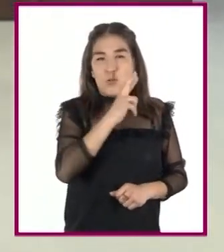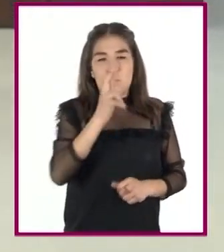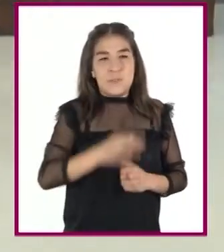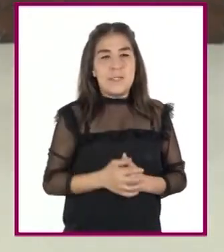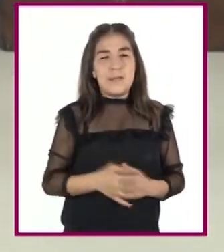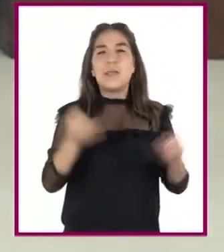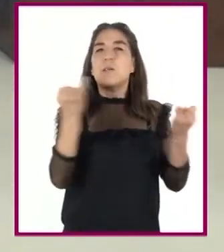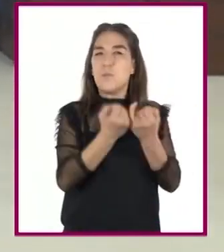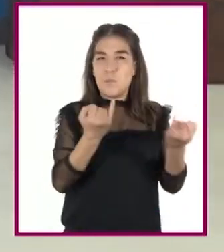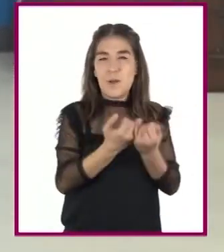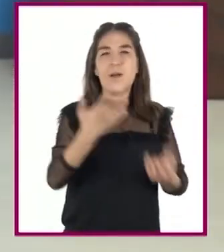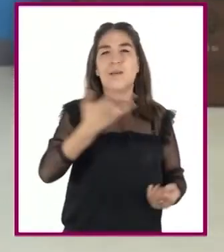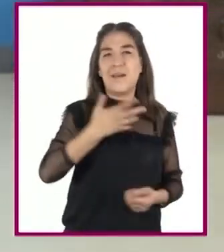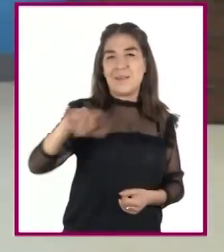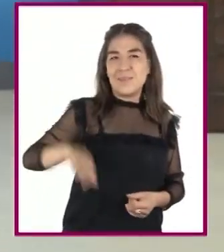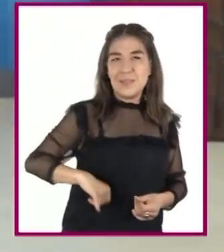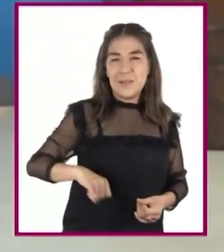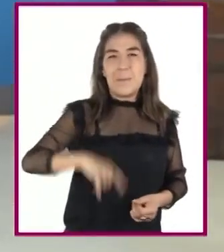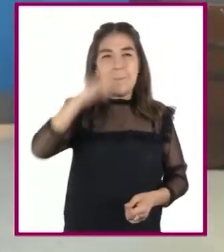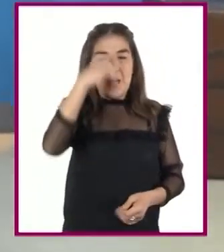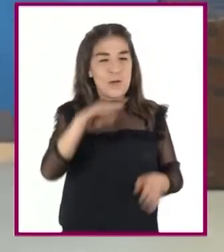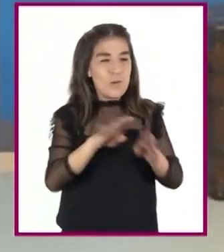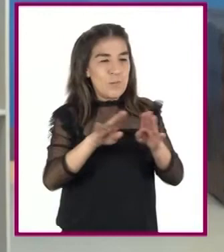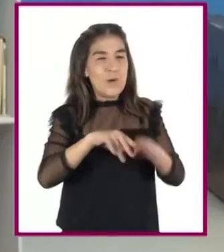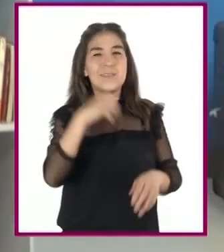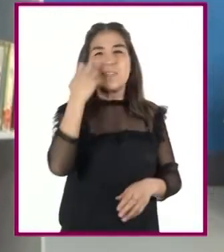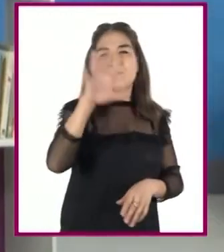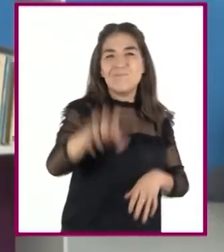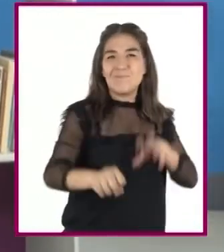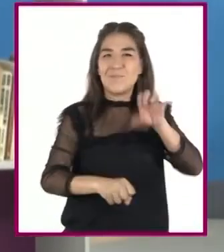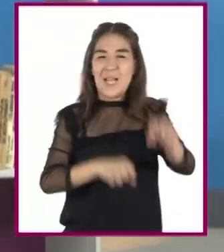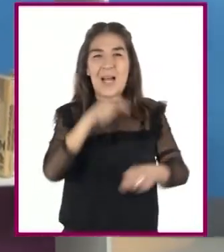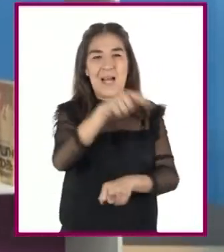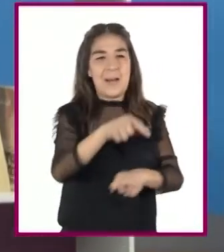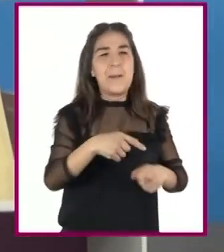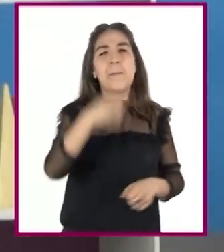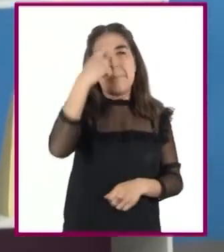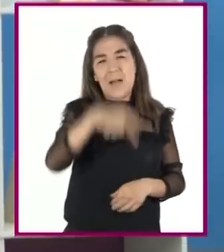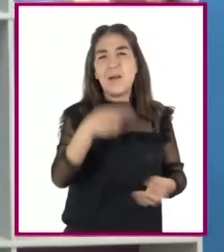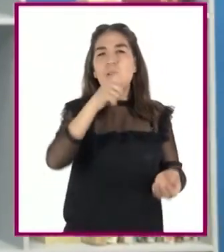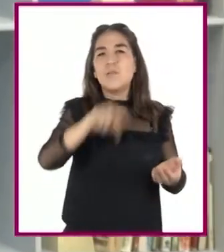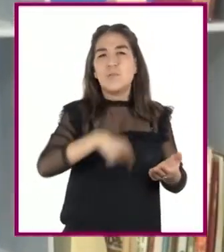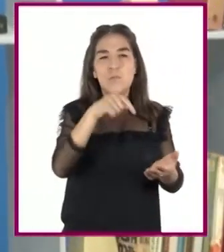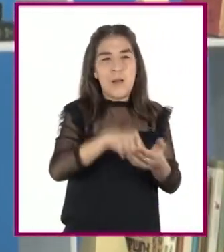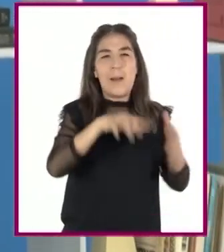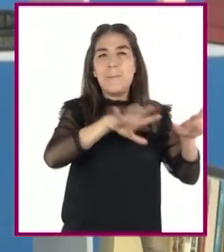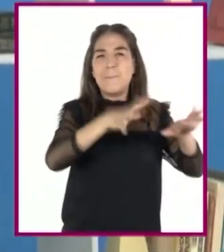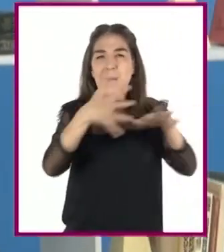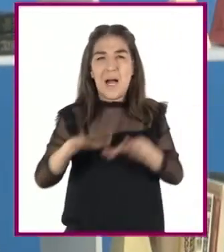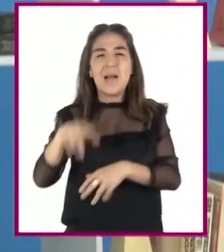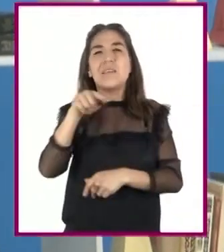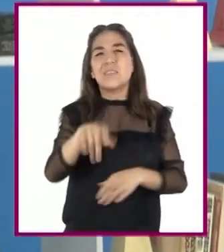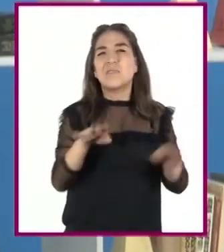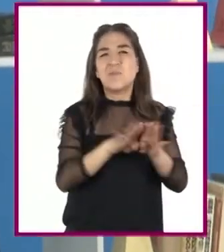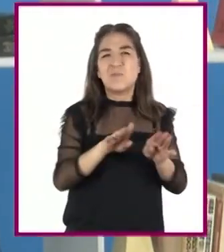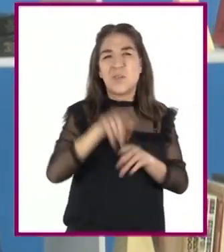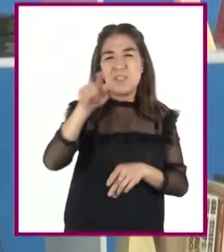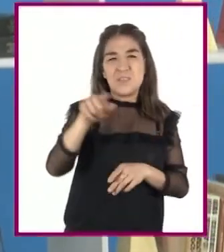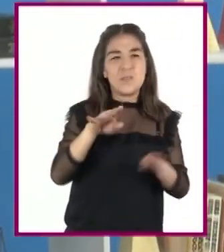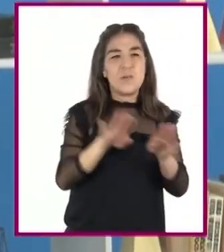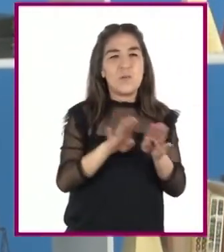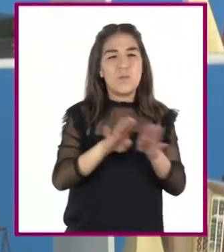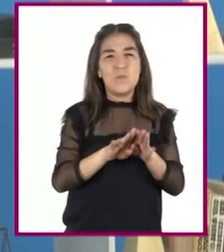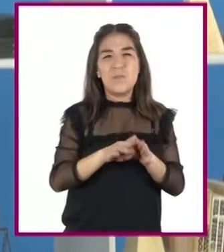también tenía interés en la salida al mar, apoyó a los eslavos, lo que fue visto con recelo por el Reino Unido.